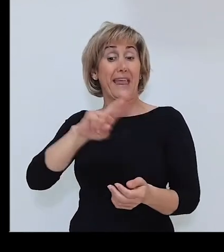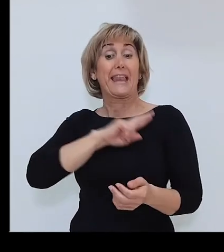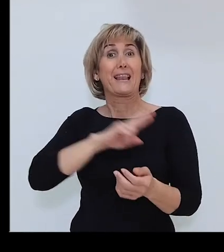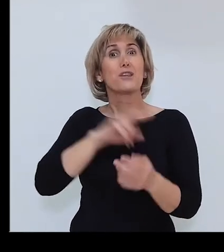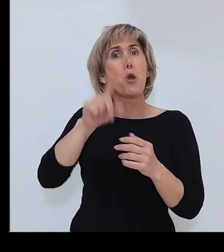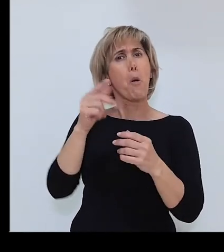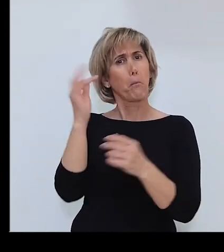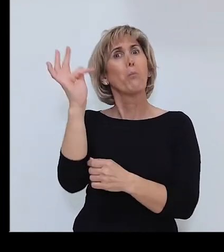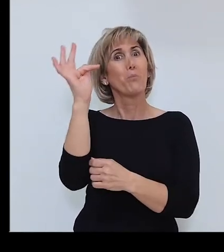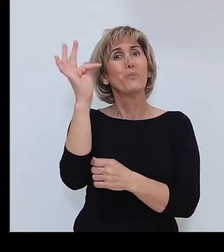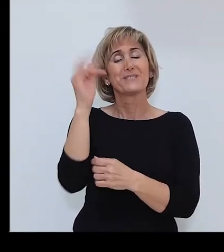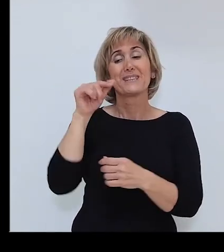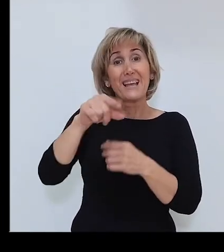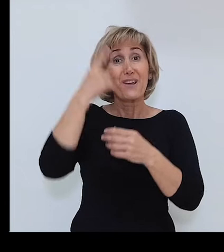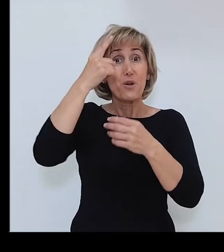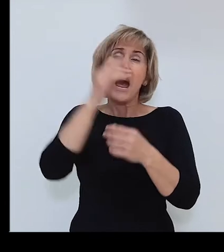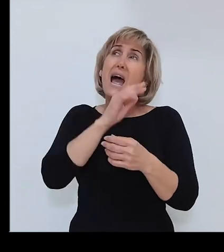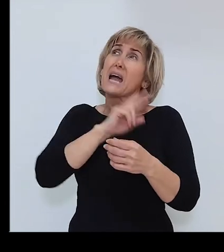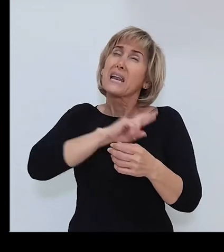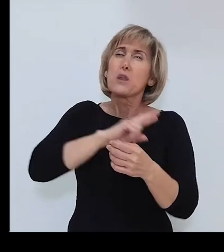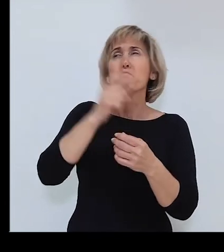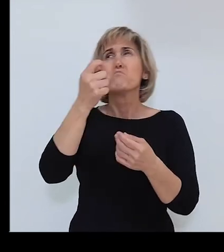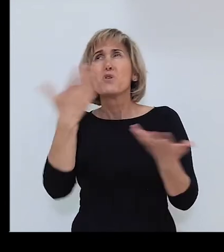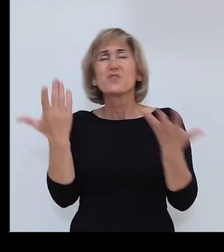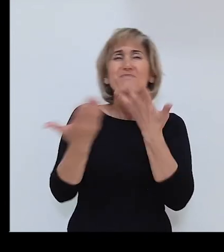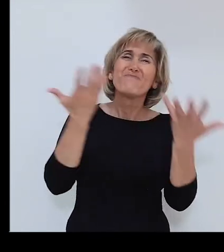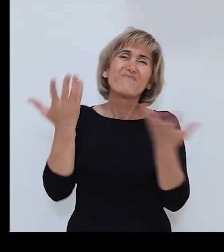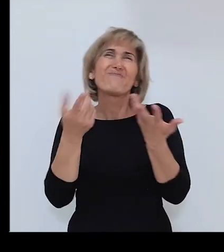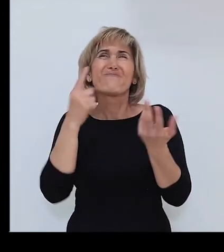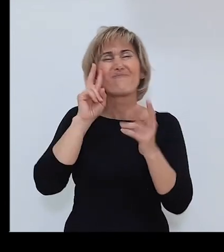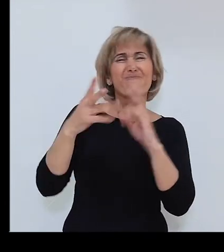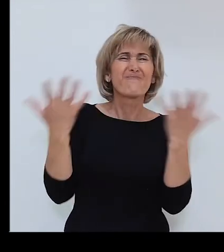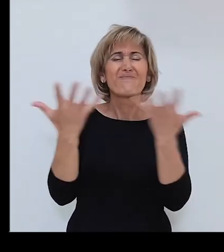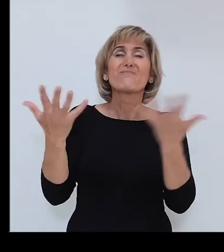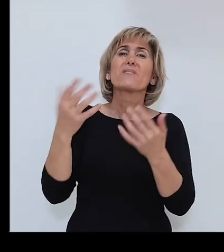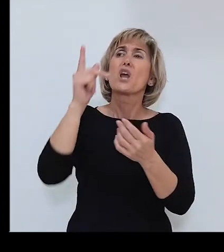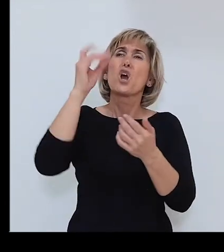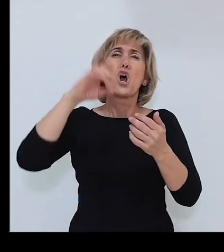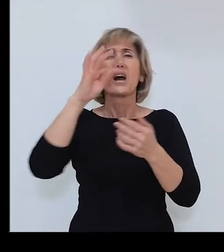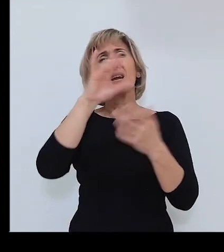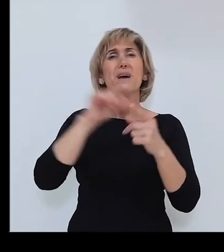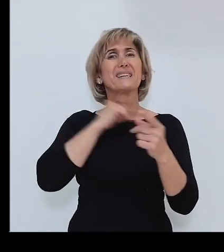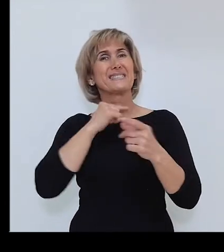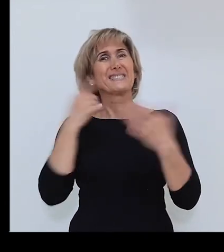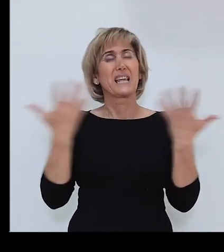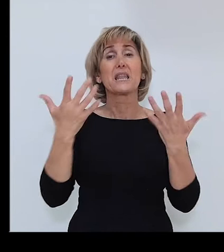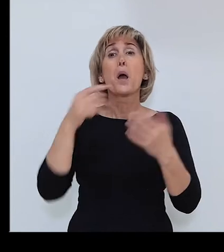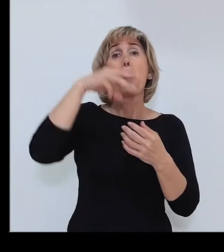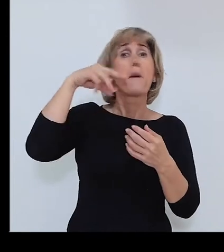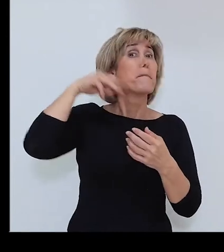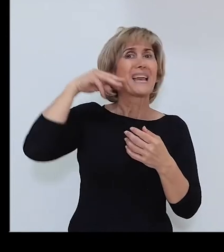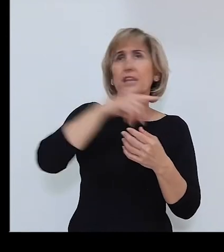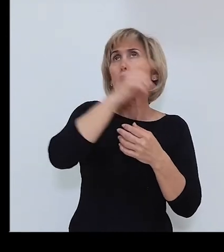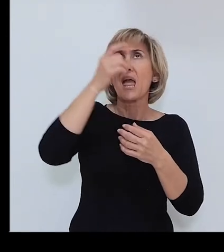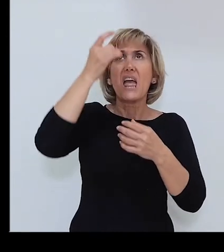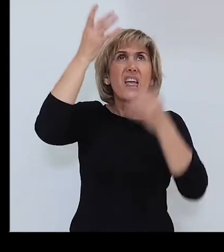positiva. Una religión un poco absurda donde Comte es como el Papa, ¿no? El sumo sacerdote. Martineau no tiene ninguna de esas ideas